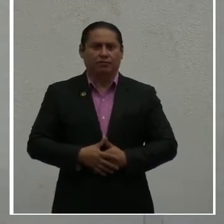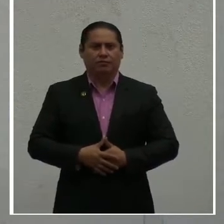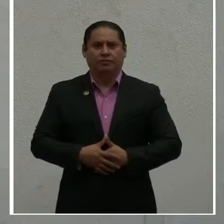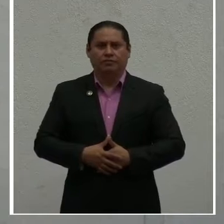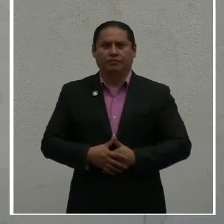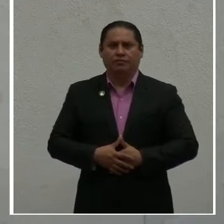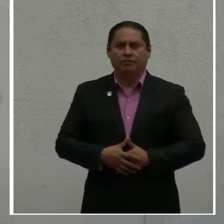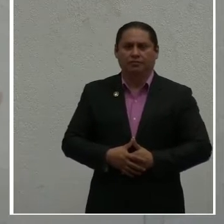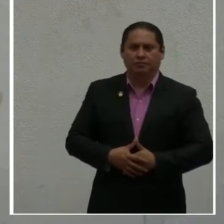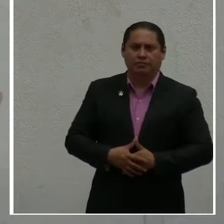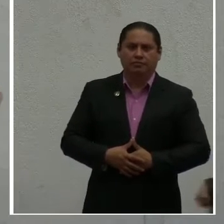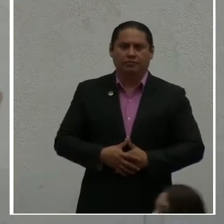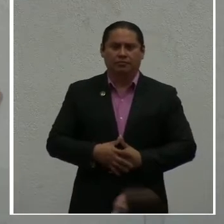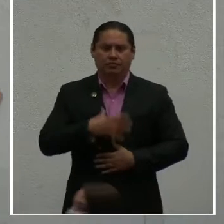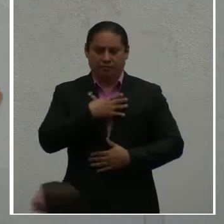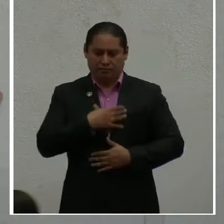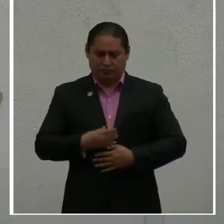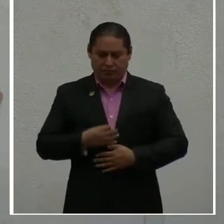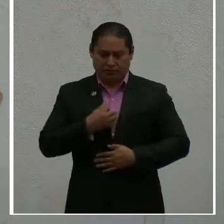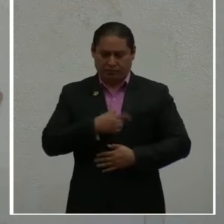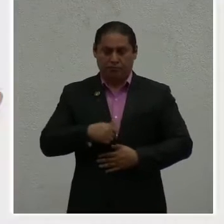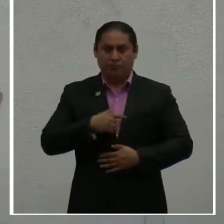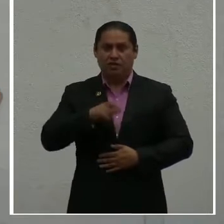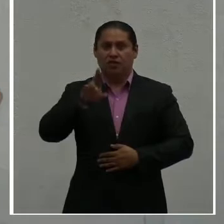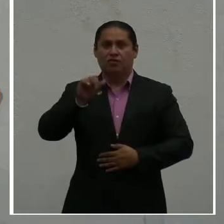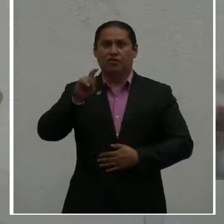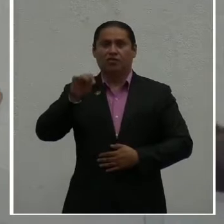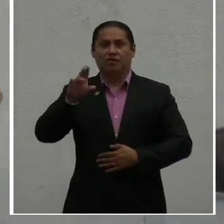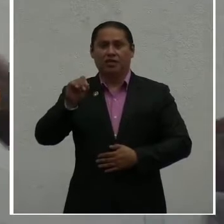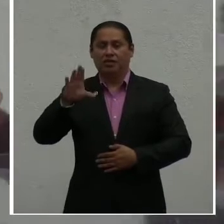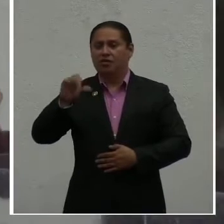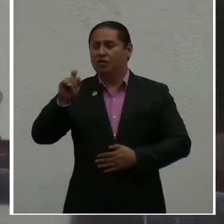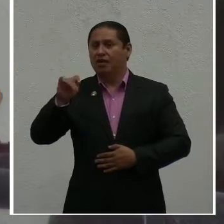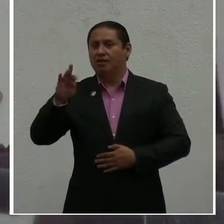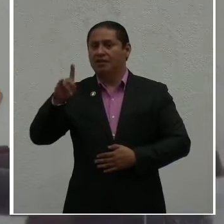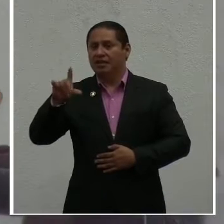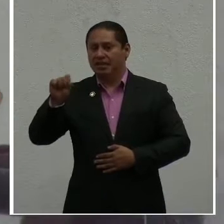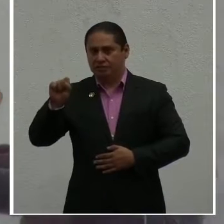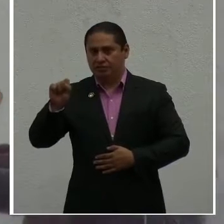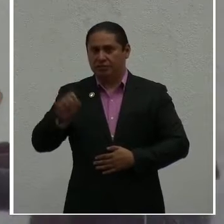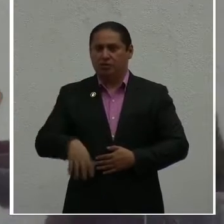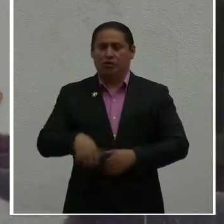Medalla Rosario Castellanos, edición 2022.